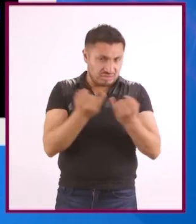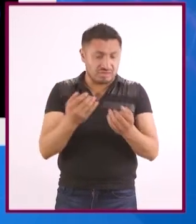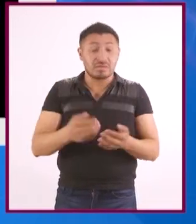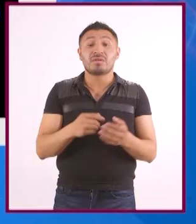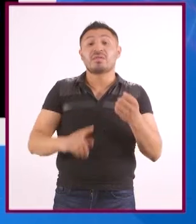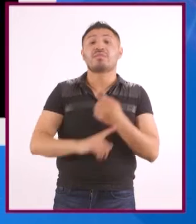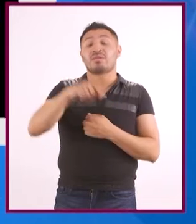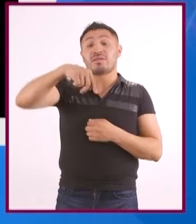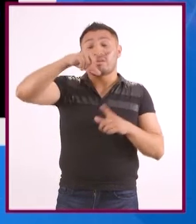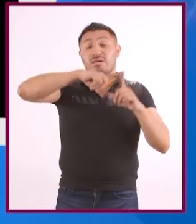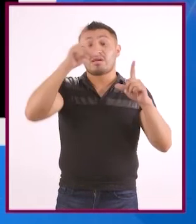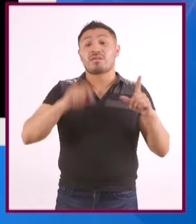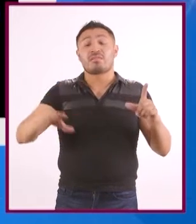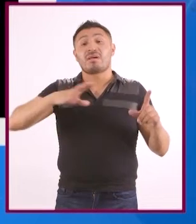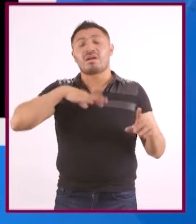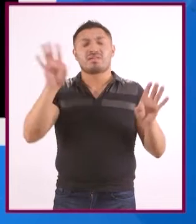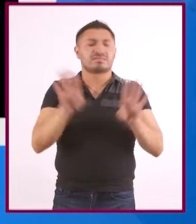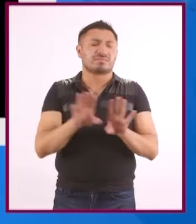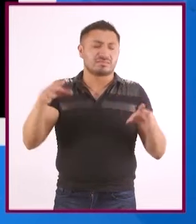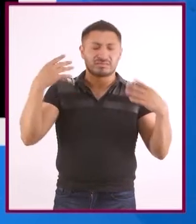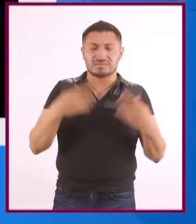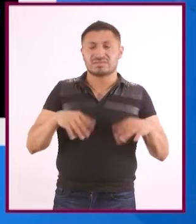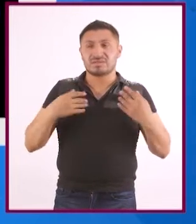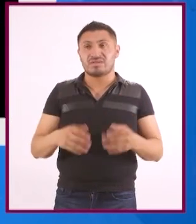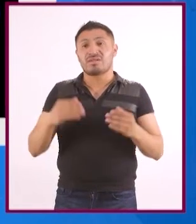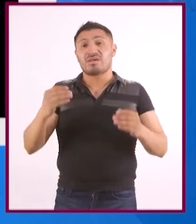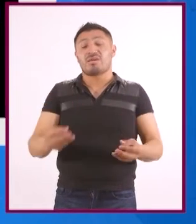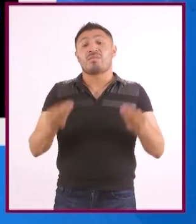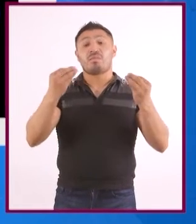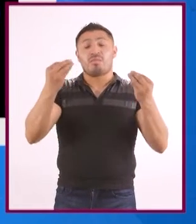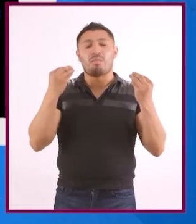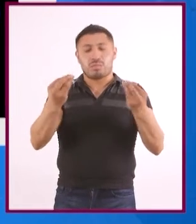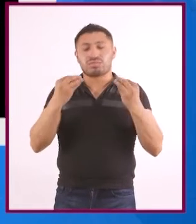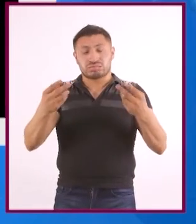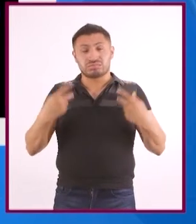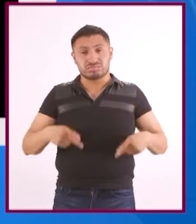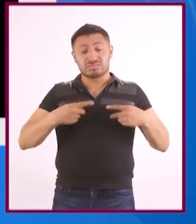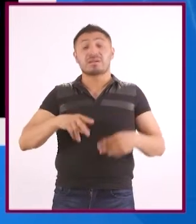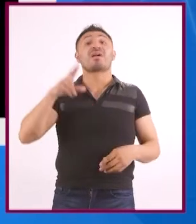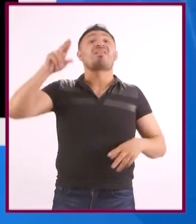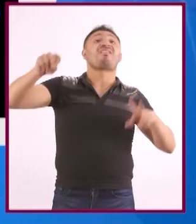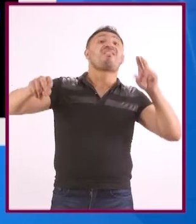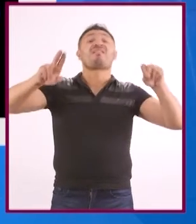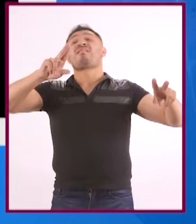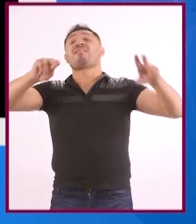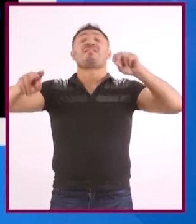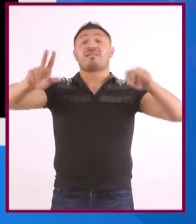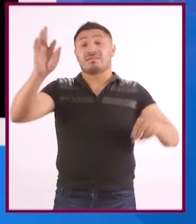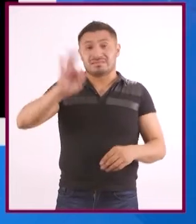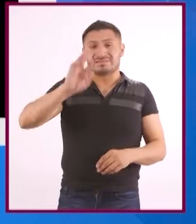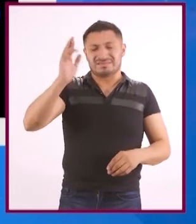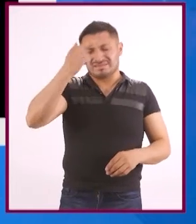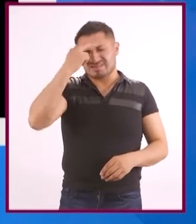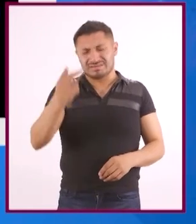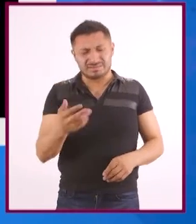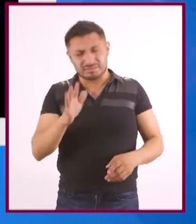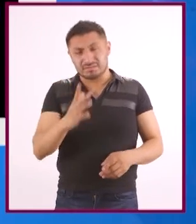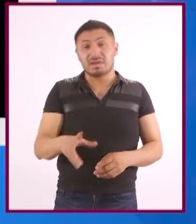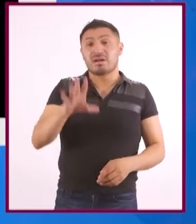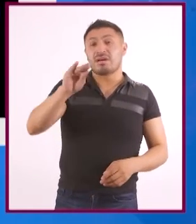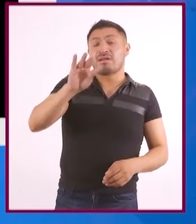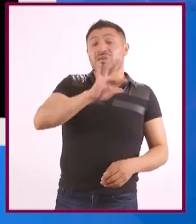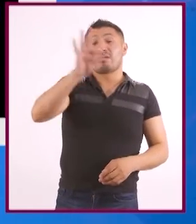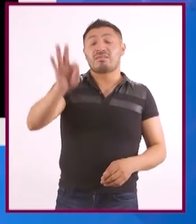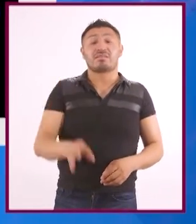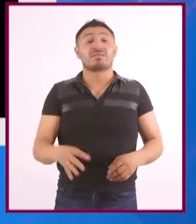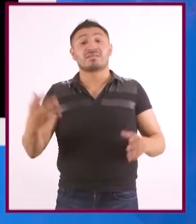México es que tenemos una tasa muy alta de objetores de conciencia. Se considera que más o menos 90%